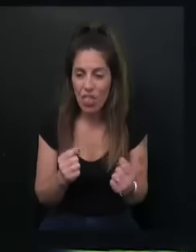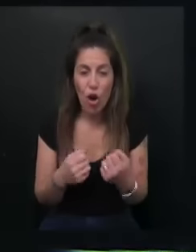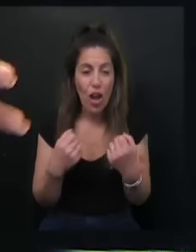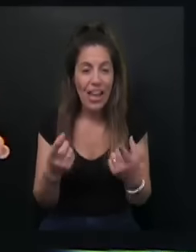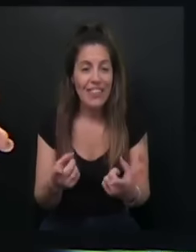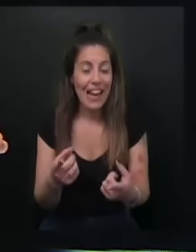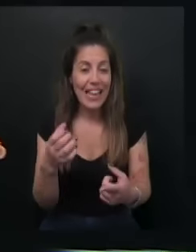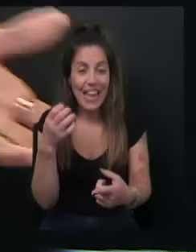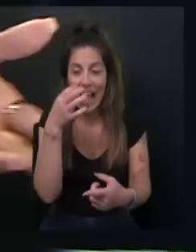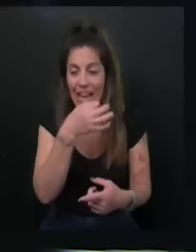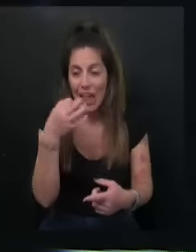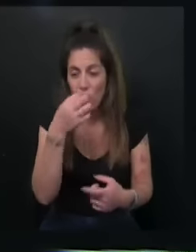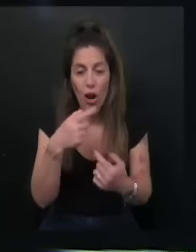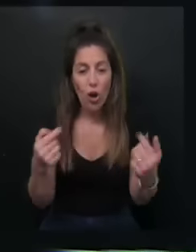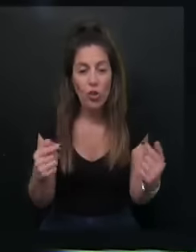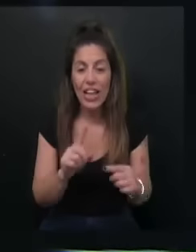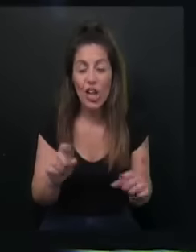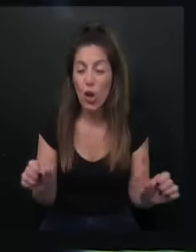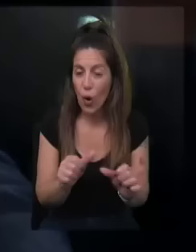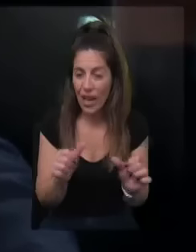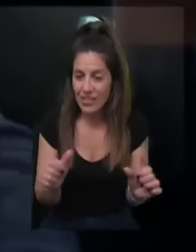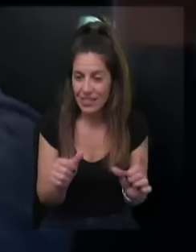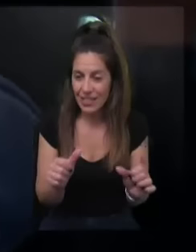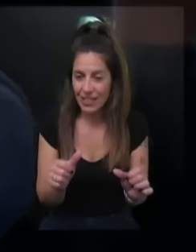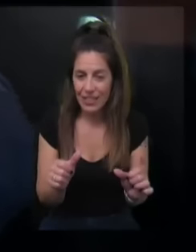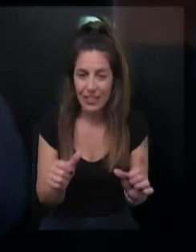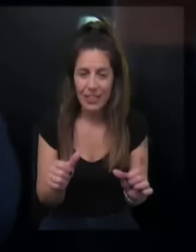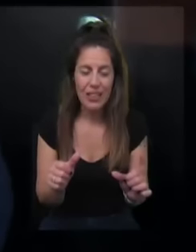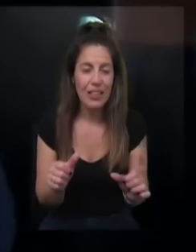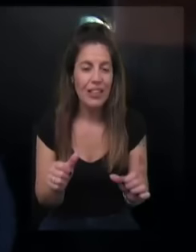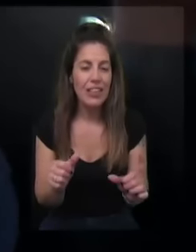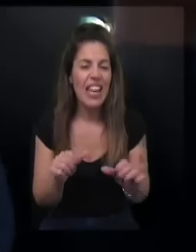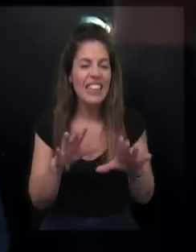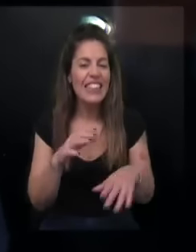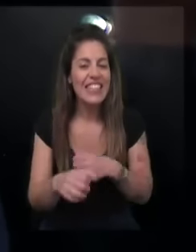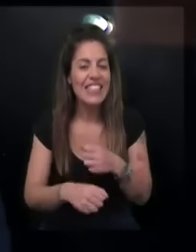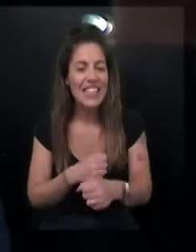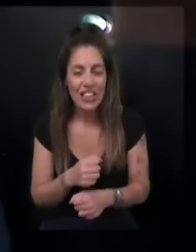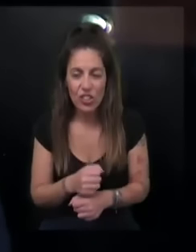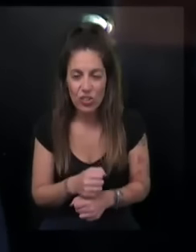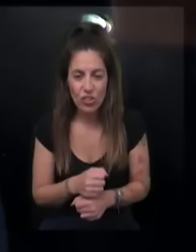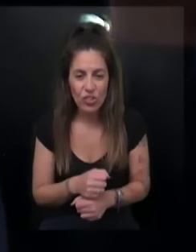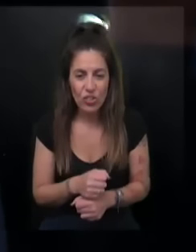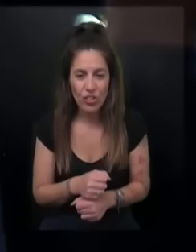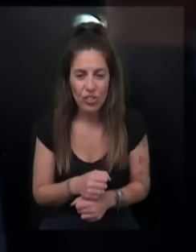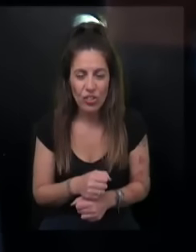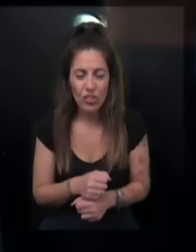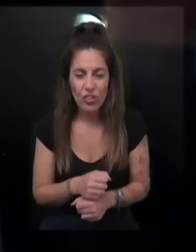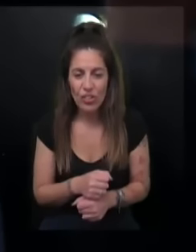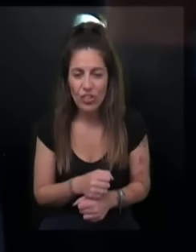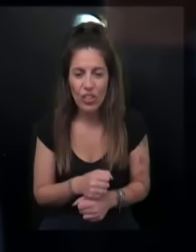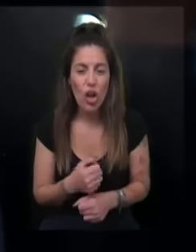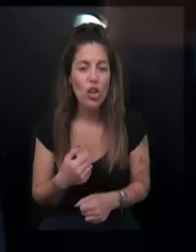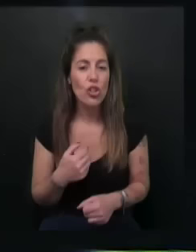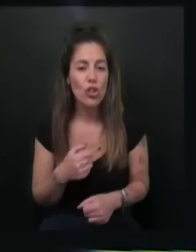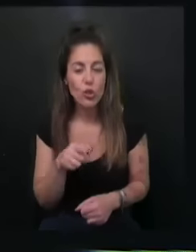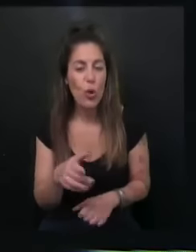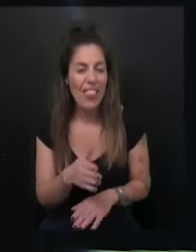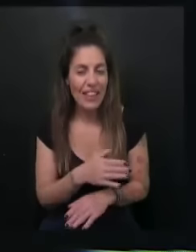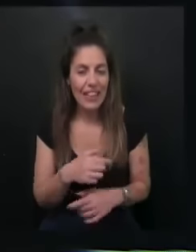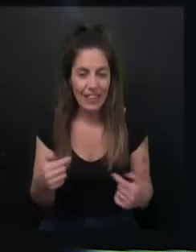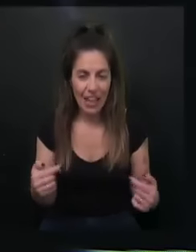drogas cosas que no hacen 10 años y adelantaste una